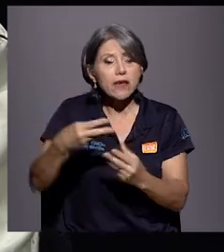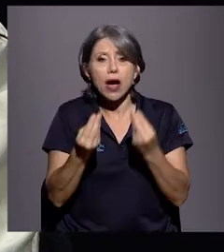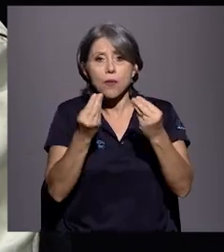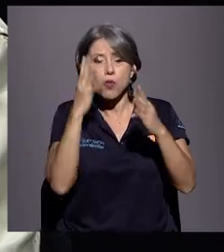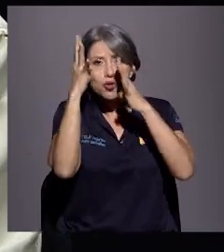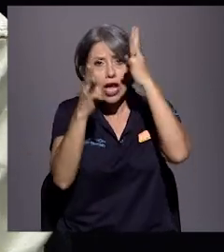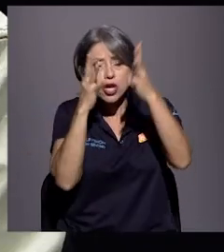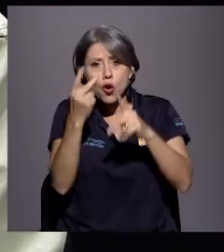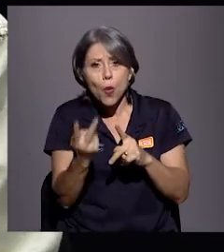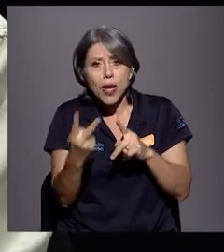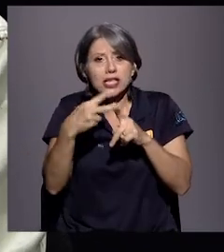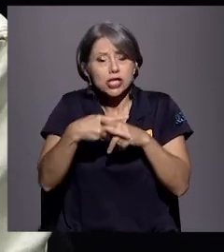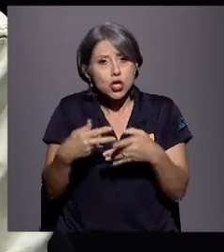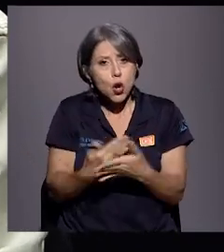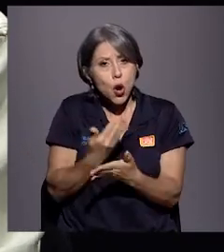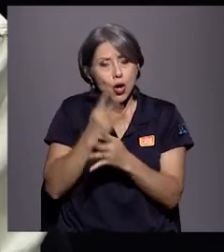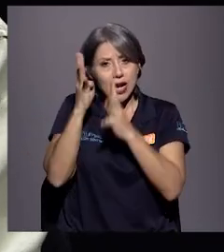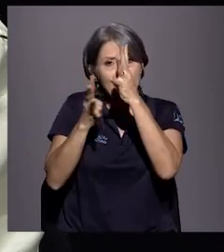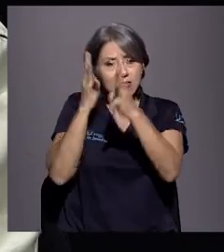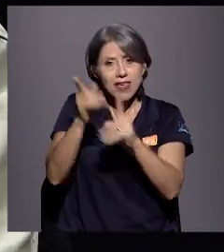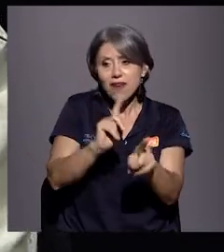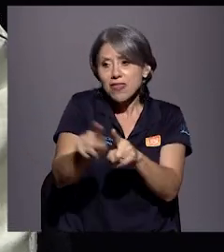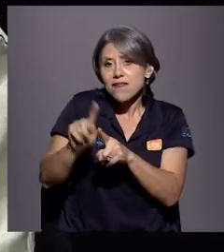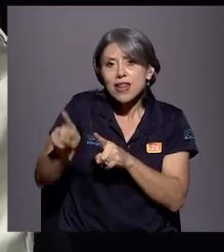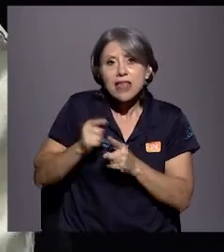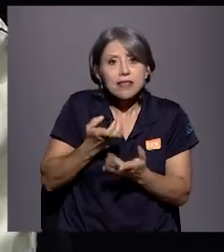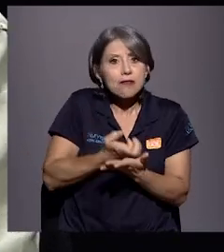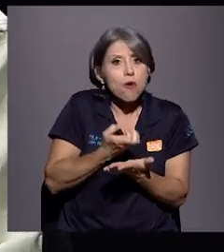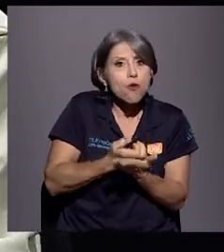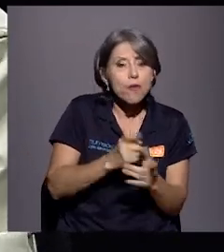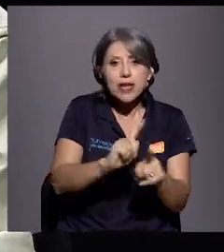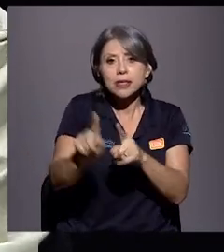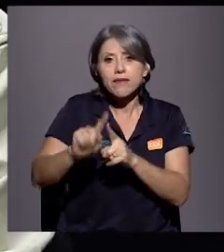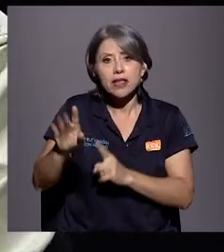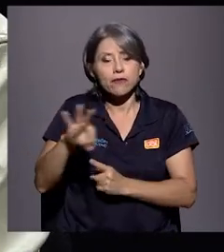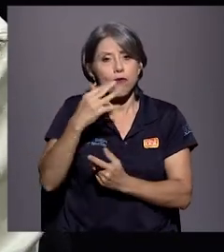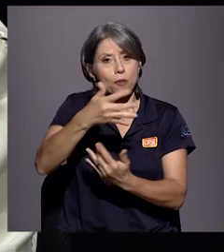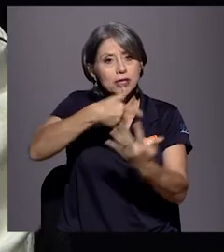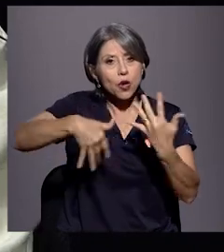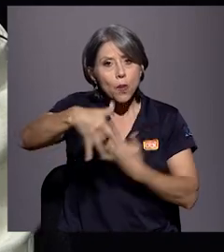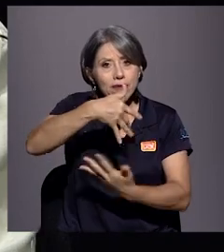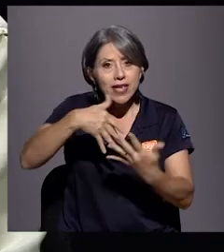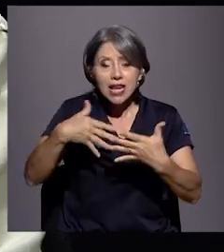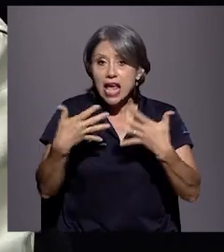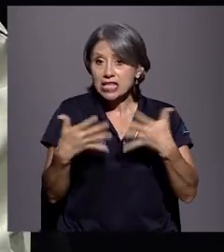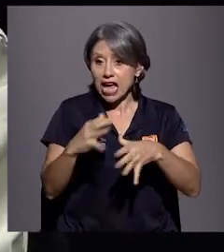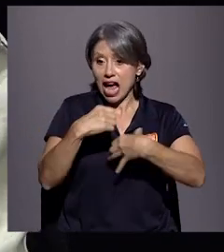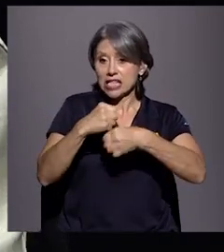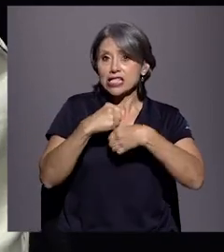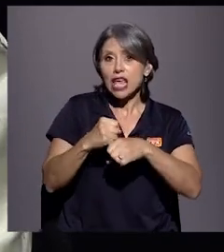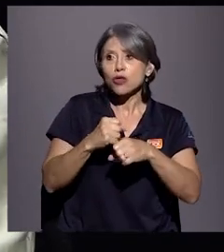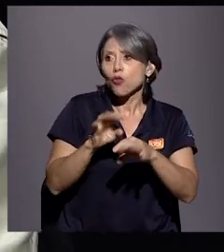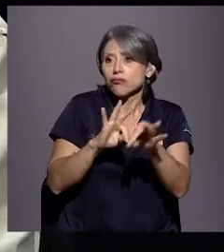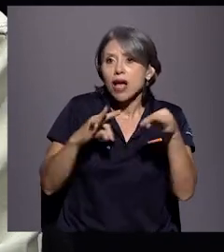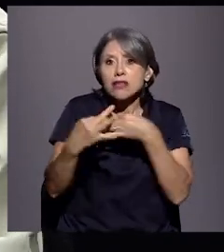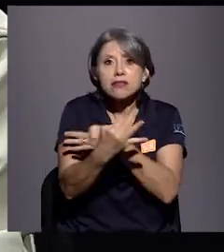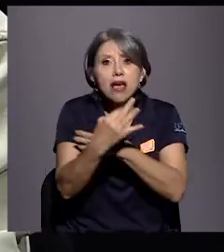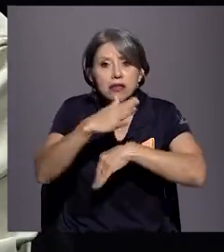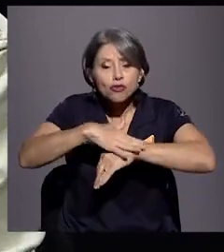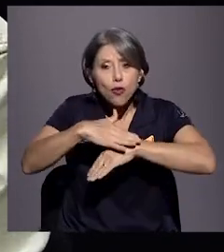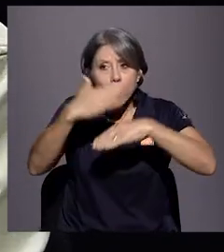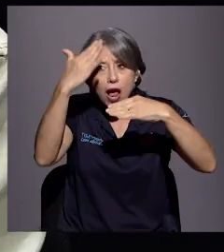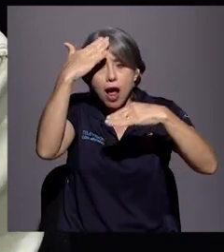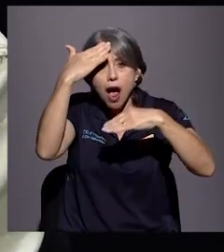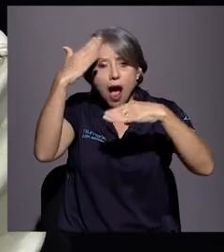innovación creativa de otras economías, de otra manera de convivir, están realizando talleres de saberes tradicionales, están,